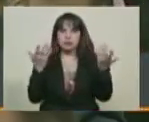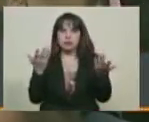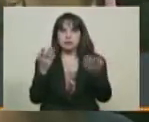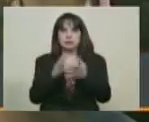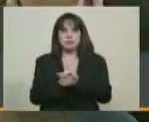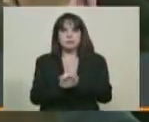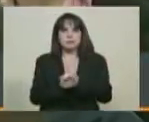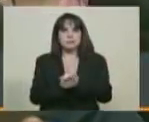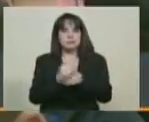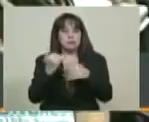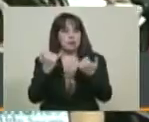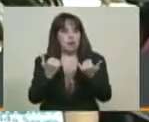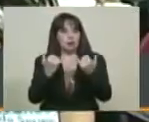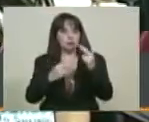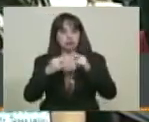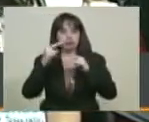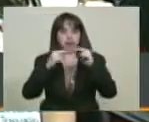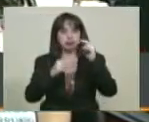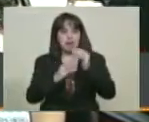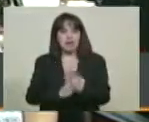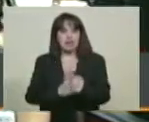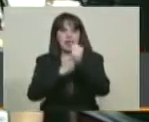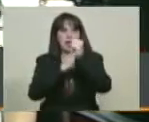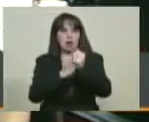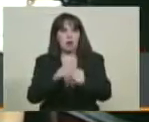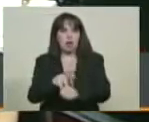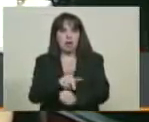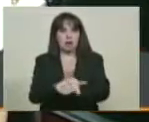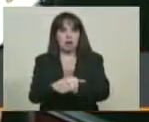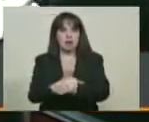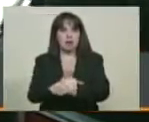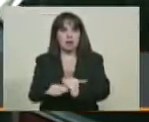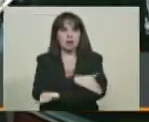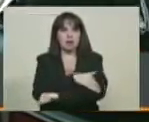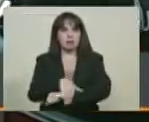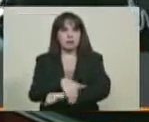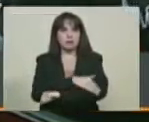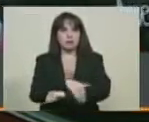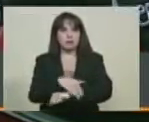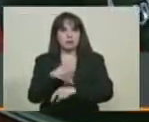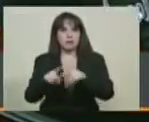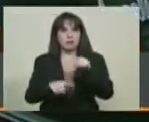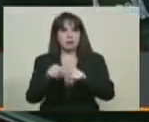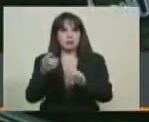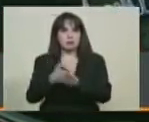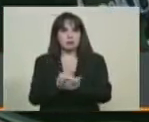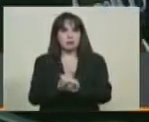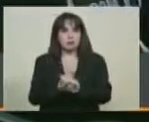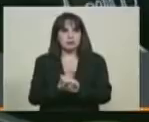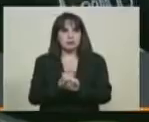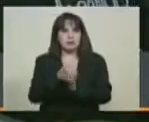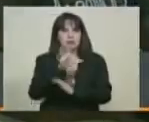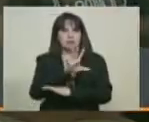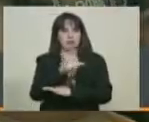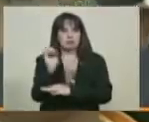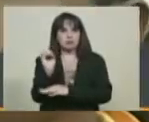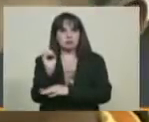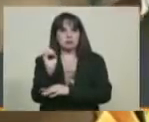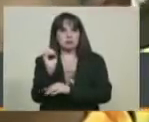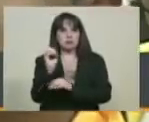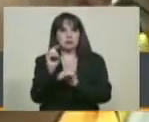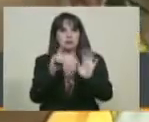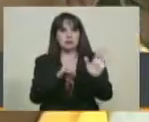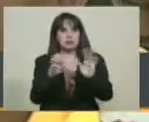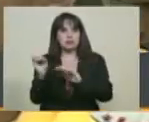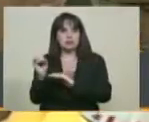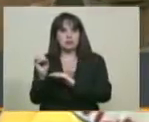ahora vamos a la construcción del liderazgo de calle y de comunidad. Ojalá el 50, 60% de